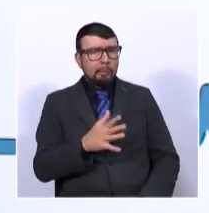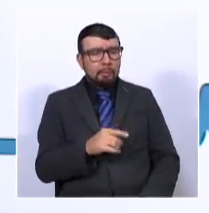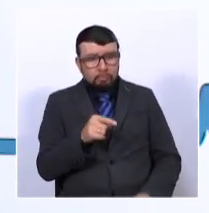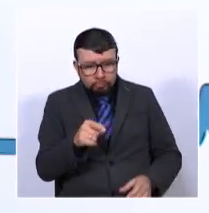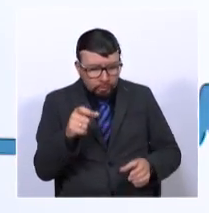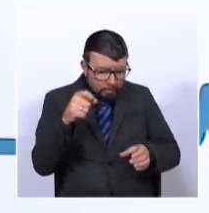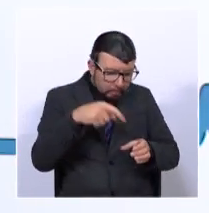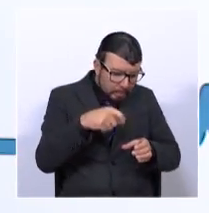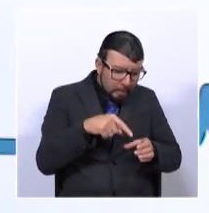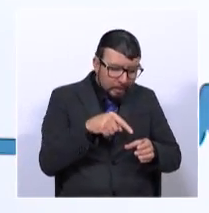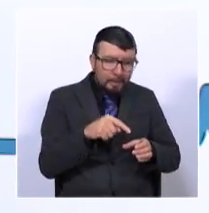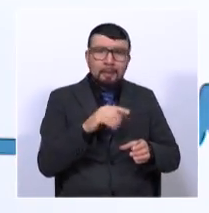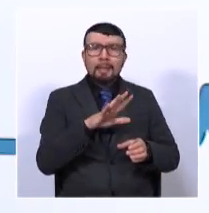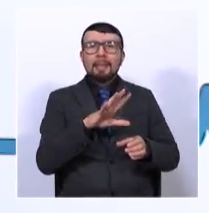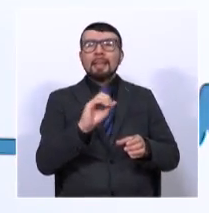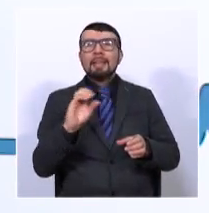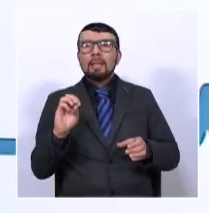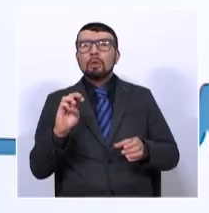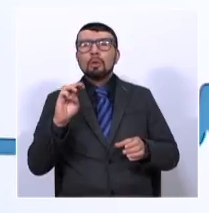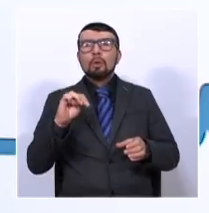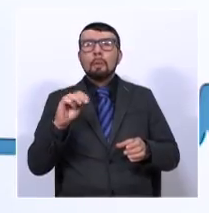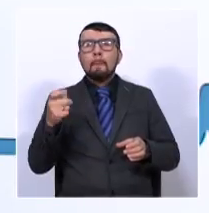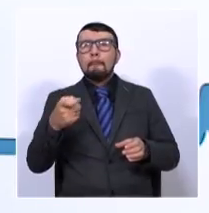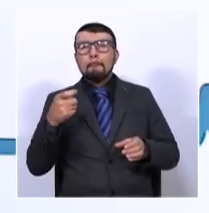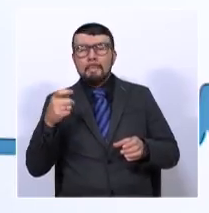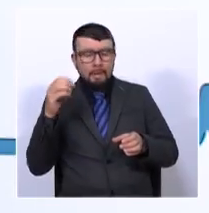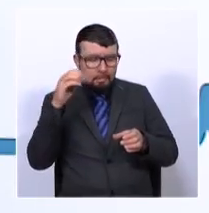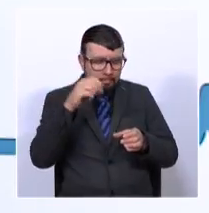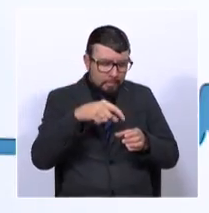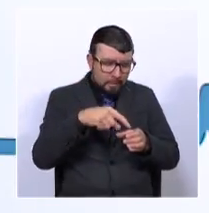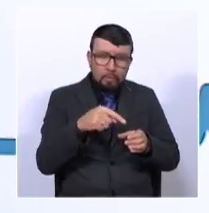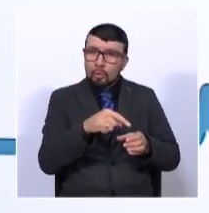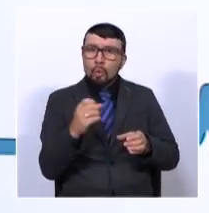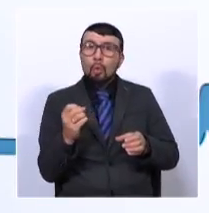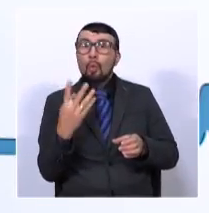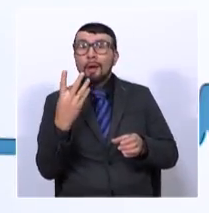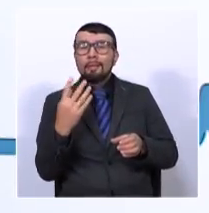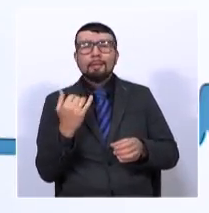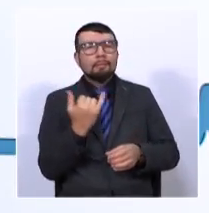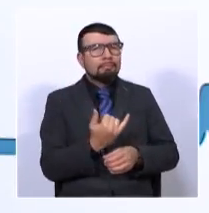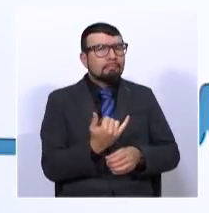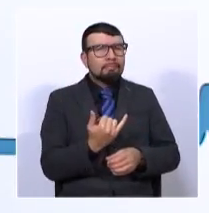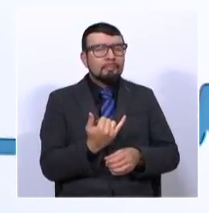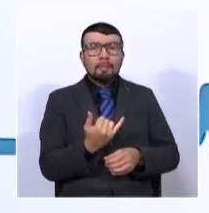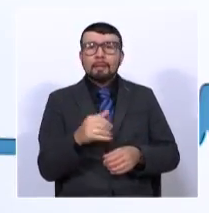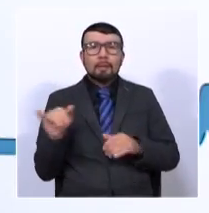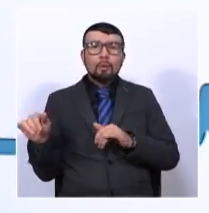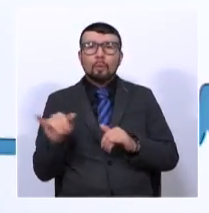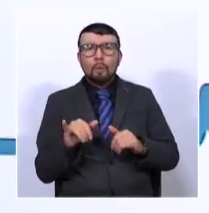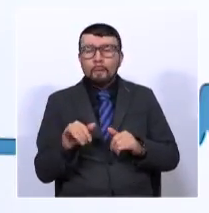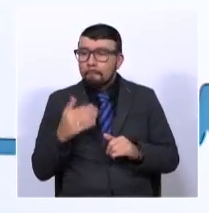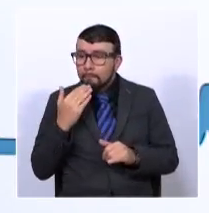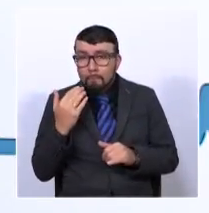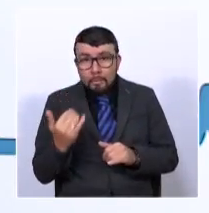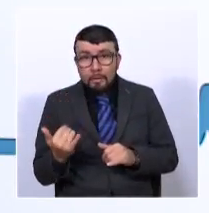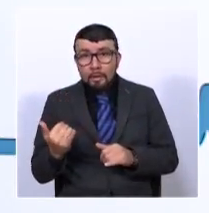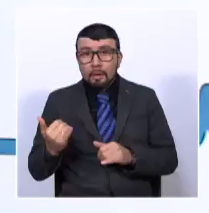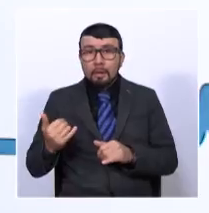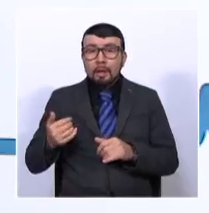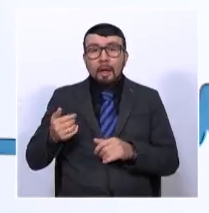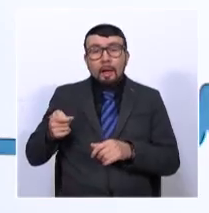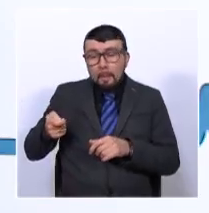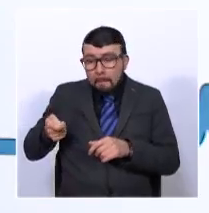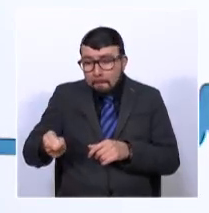500 miligramos, que es equivalente a lo que uno coge, digamos, con media cucharadita tintera